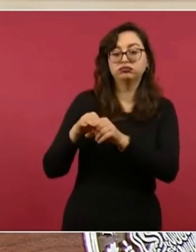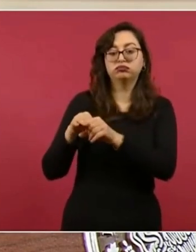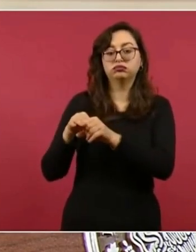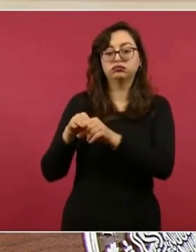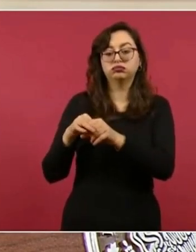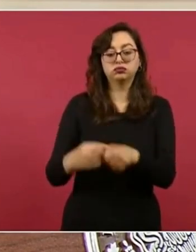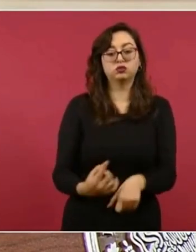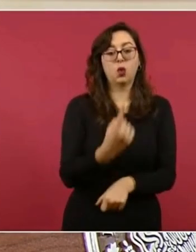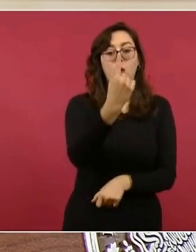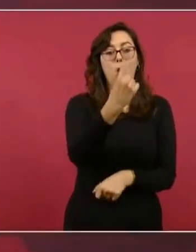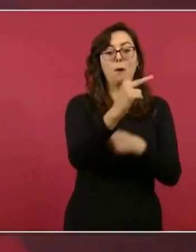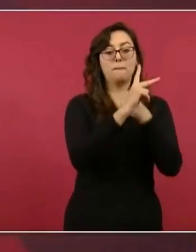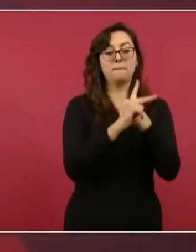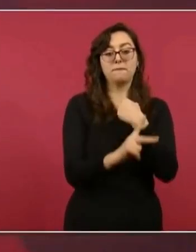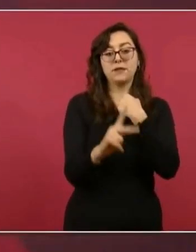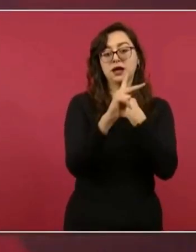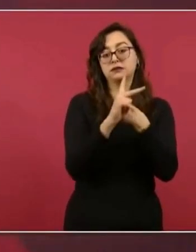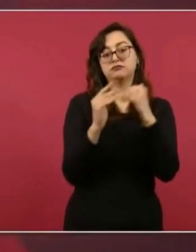de un país,